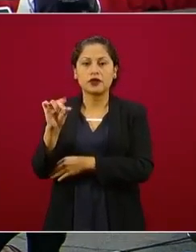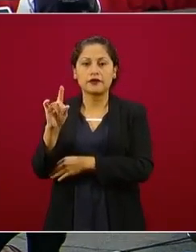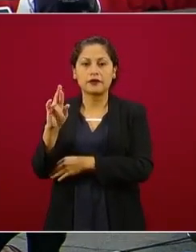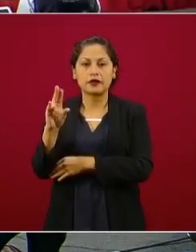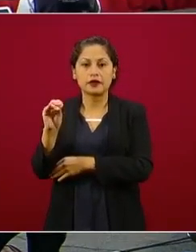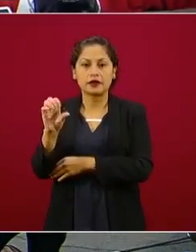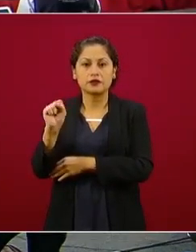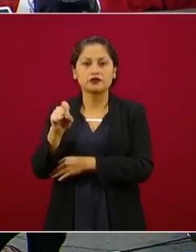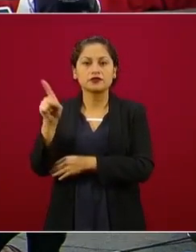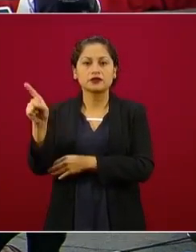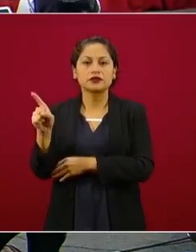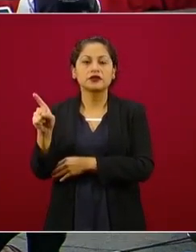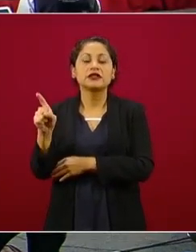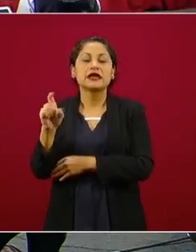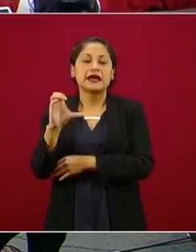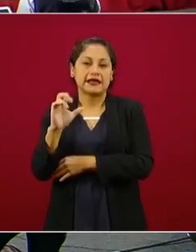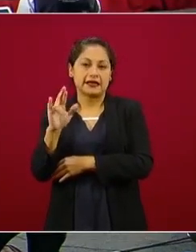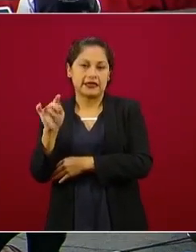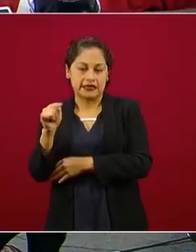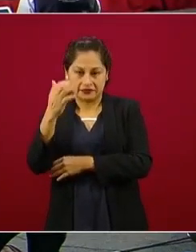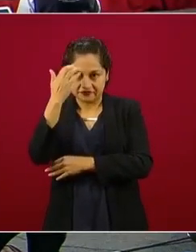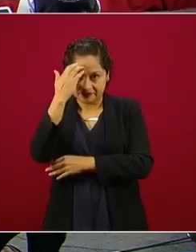en los CRITs como Chovy Landeros.